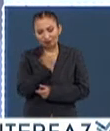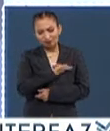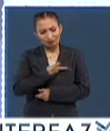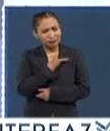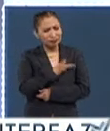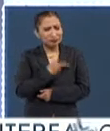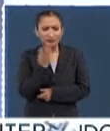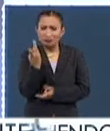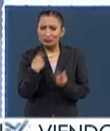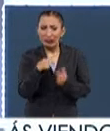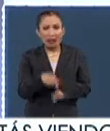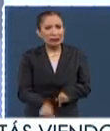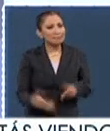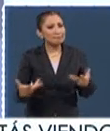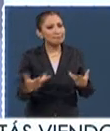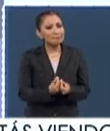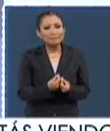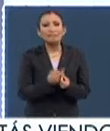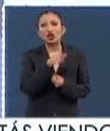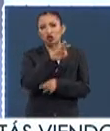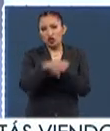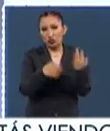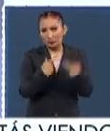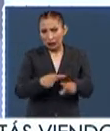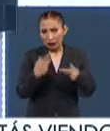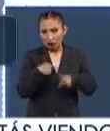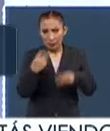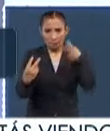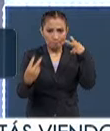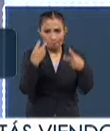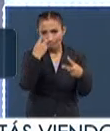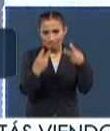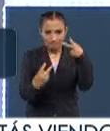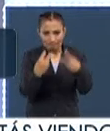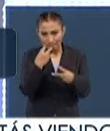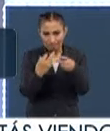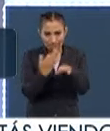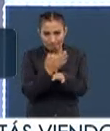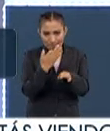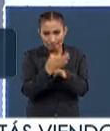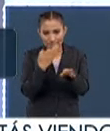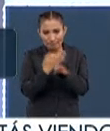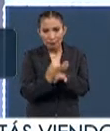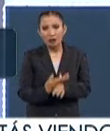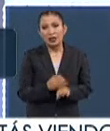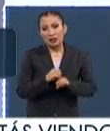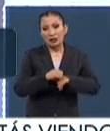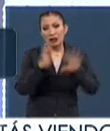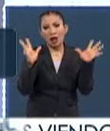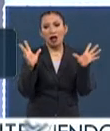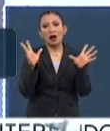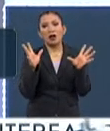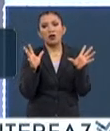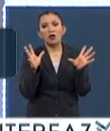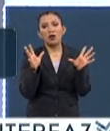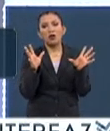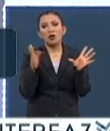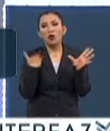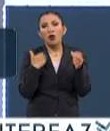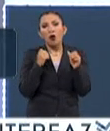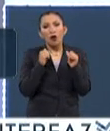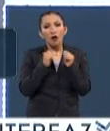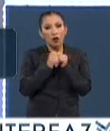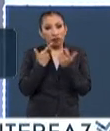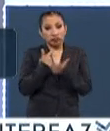placer estar con ustedes, con todo el público que nos sintoniza, y por supuesto que con